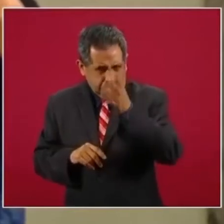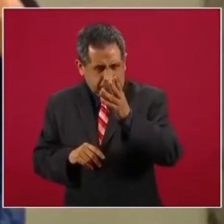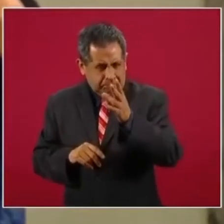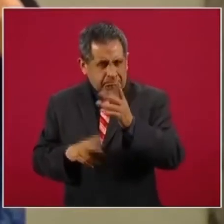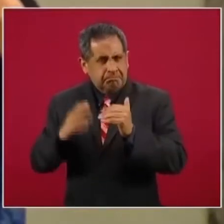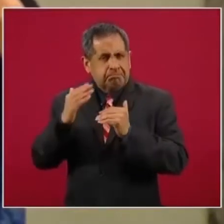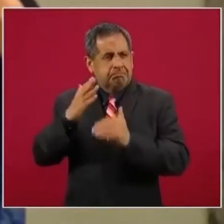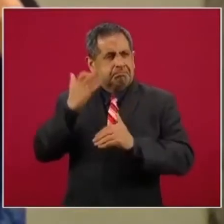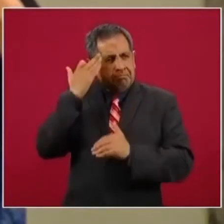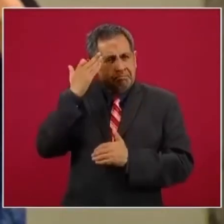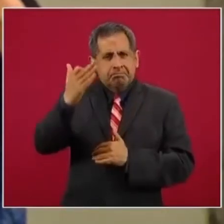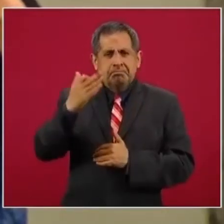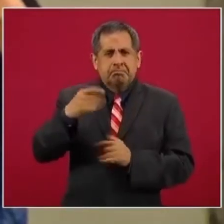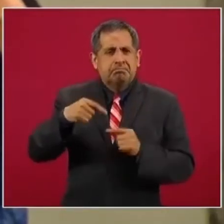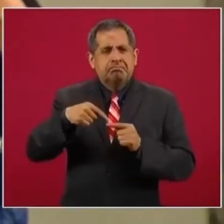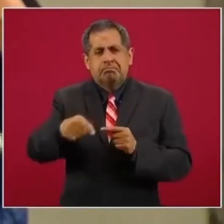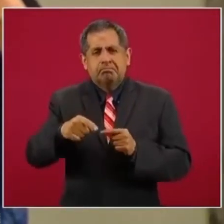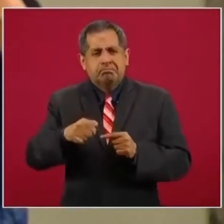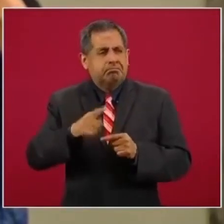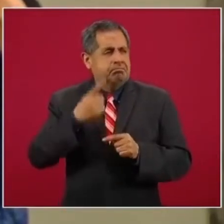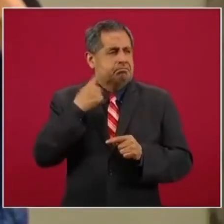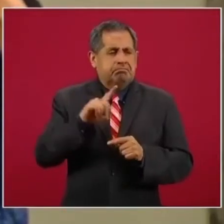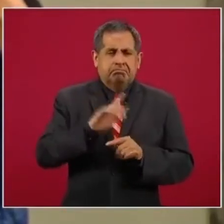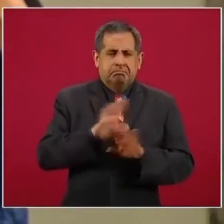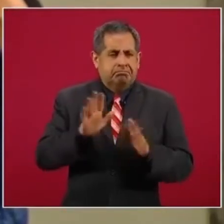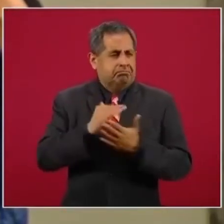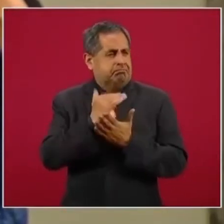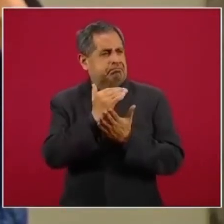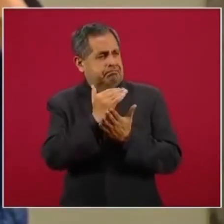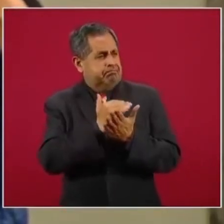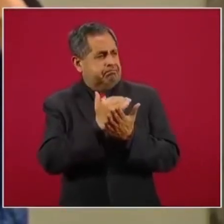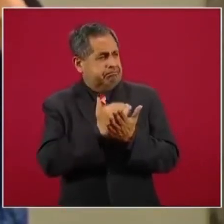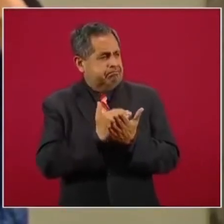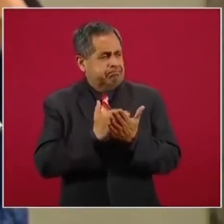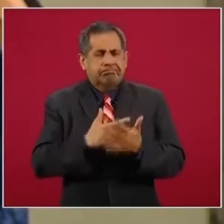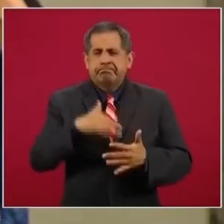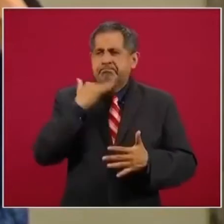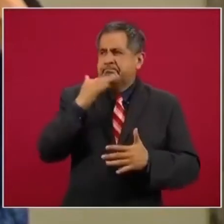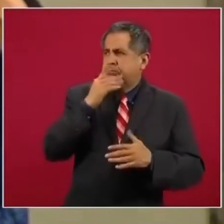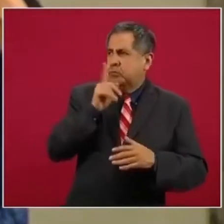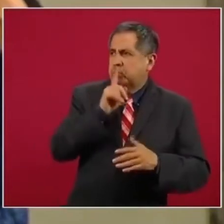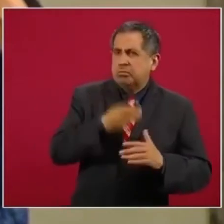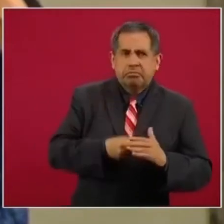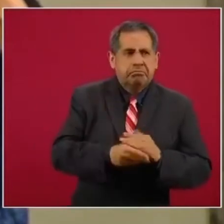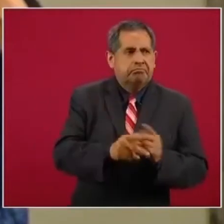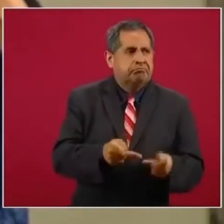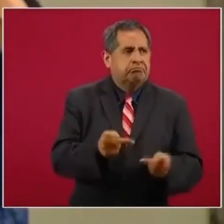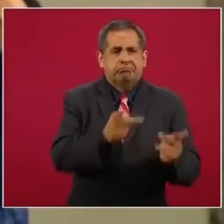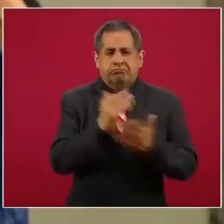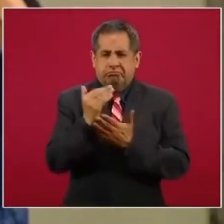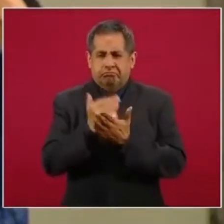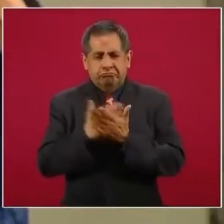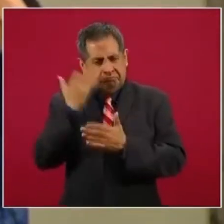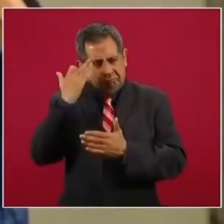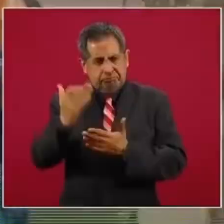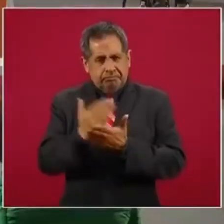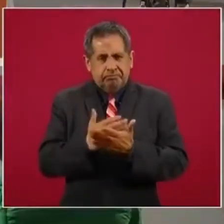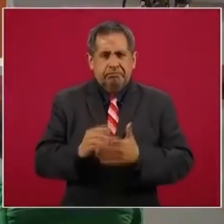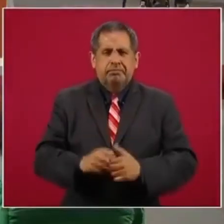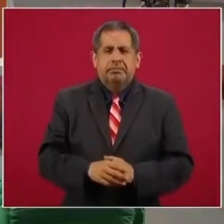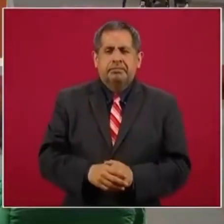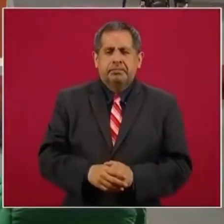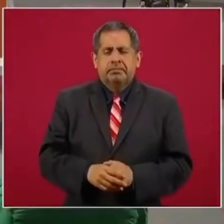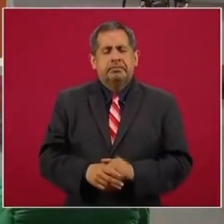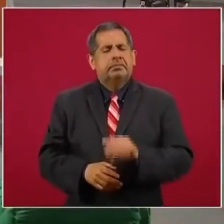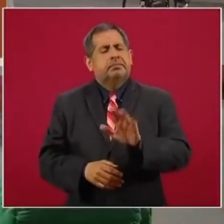plazo para comenzar a disminuir el contrabando y la ilegalidad en este ámbito, presidente. Lo